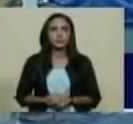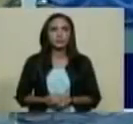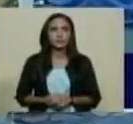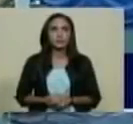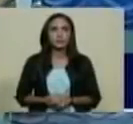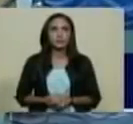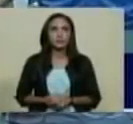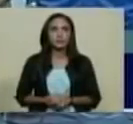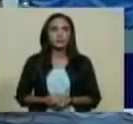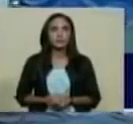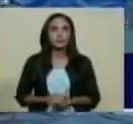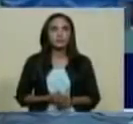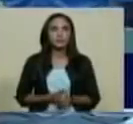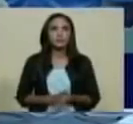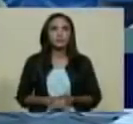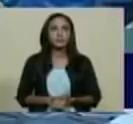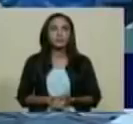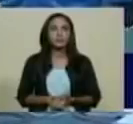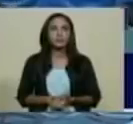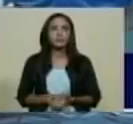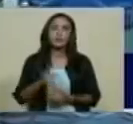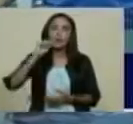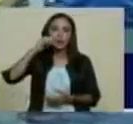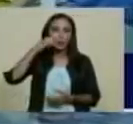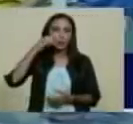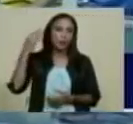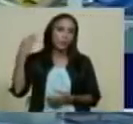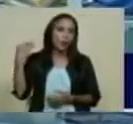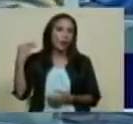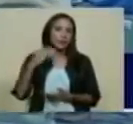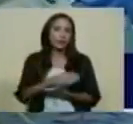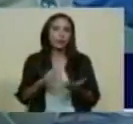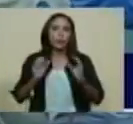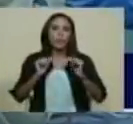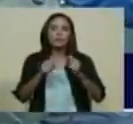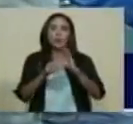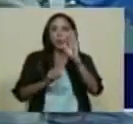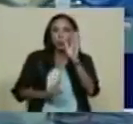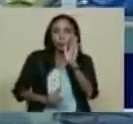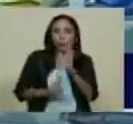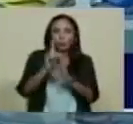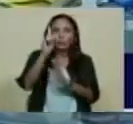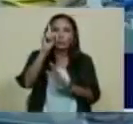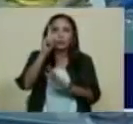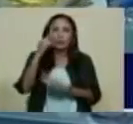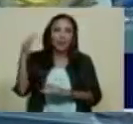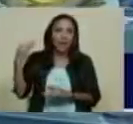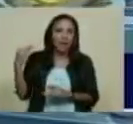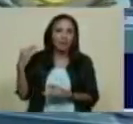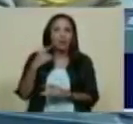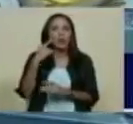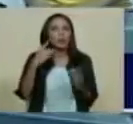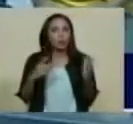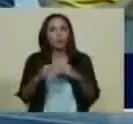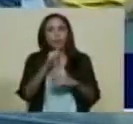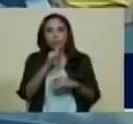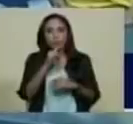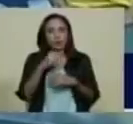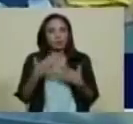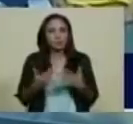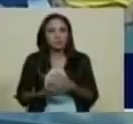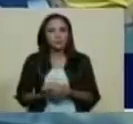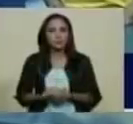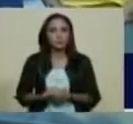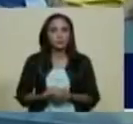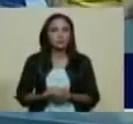Espacial. Porque recordando ese inicio de nuestra carrera espacial, tenemos que decir que ha sido un trabajo muy importante el que